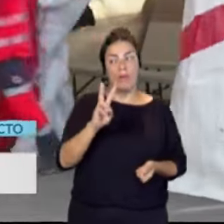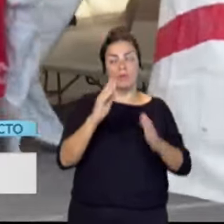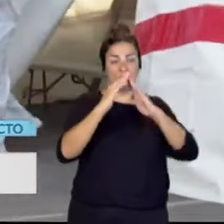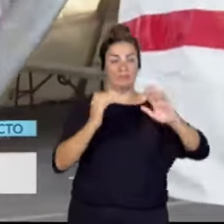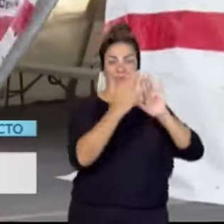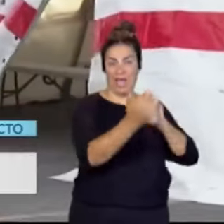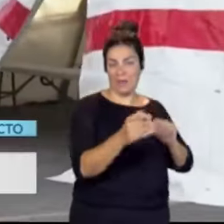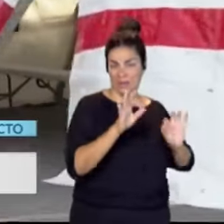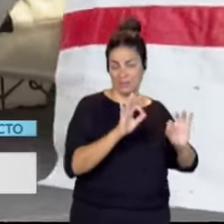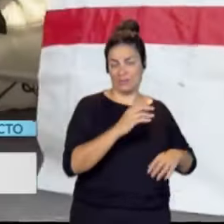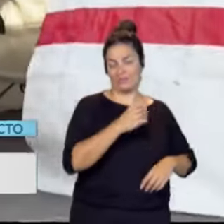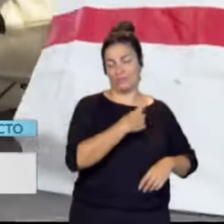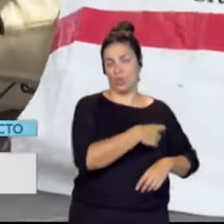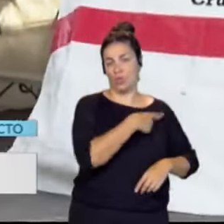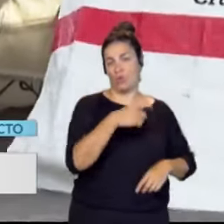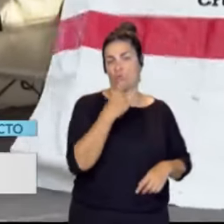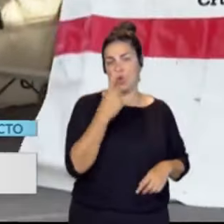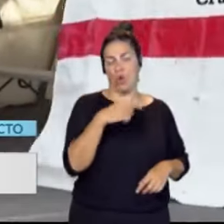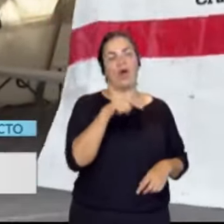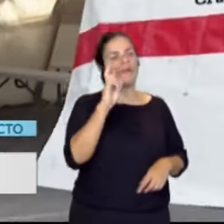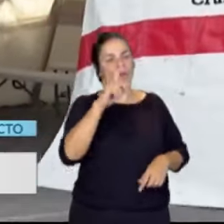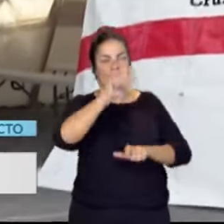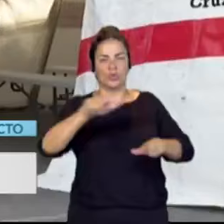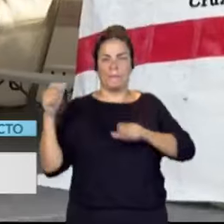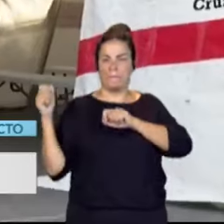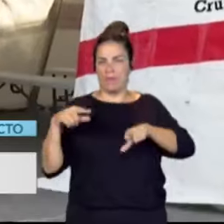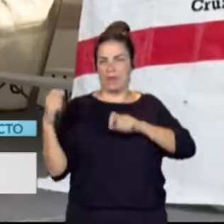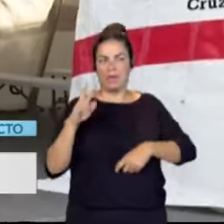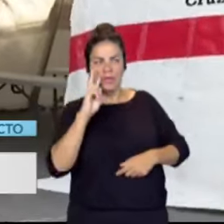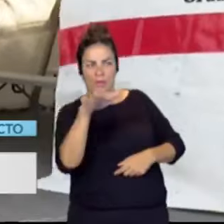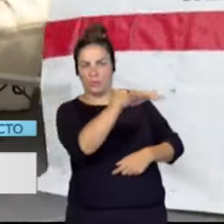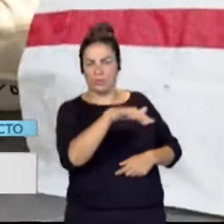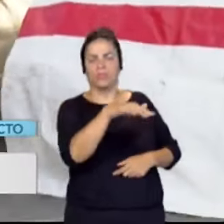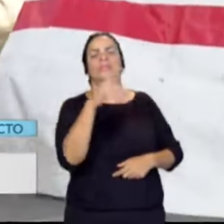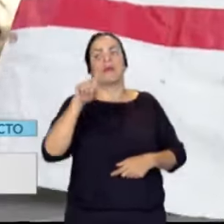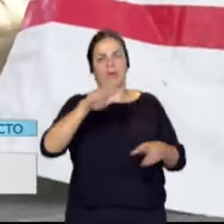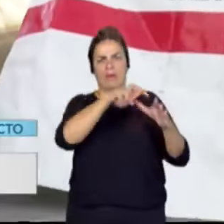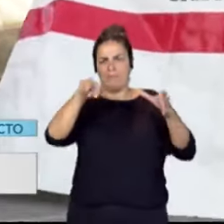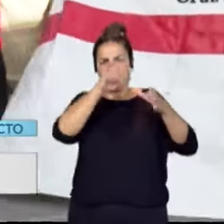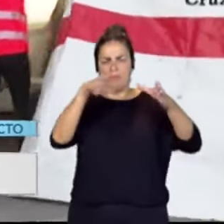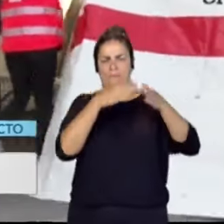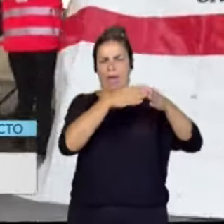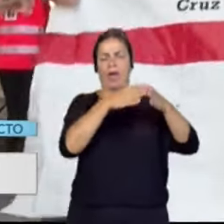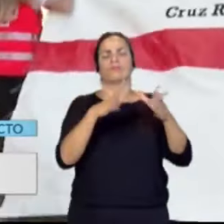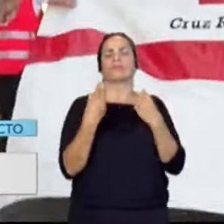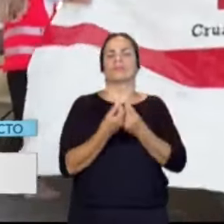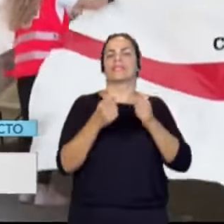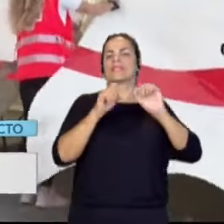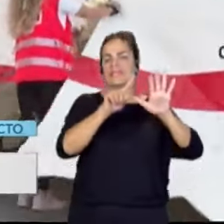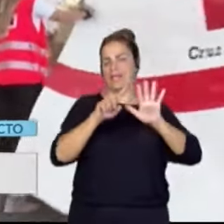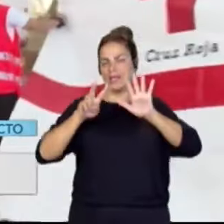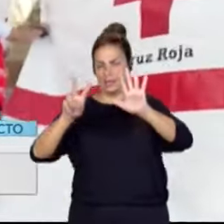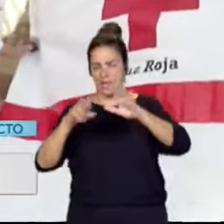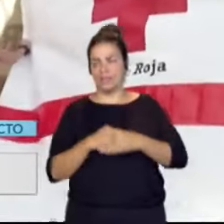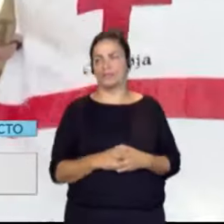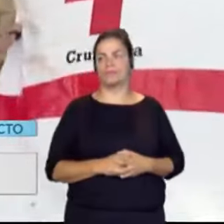que ha instalado Cruz Roja a los migrantes que también han desembarcado, que son 67. Importante pues lo